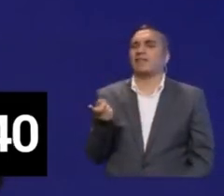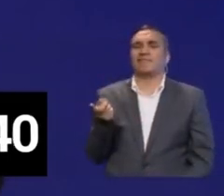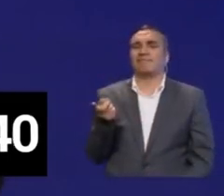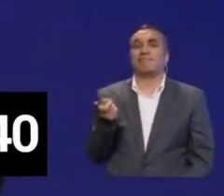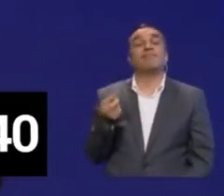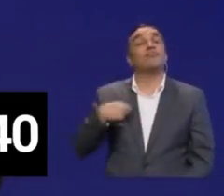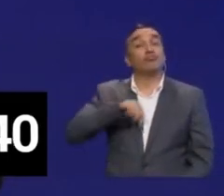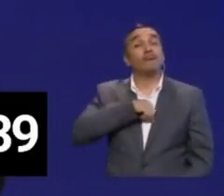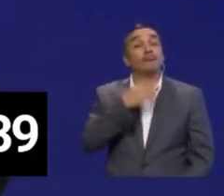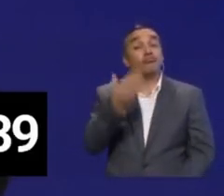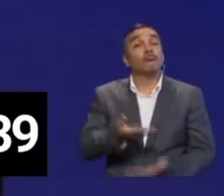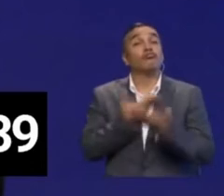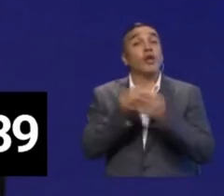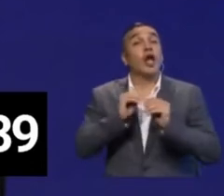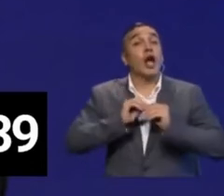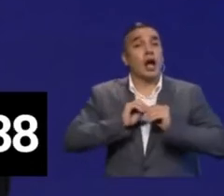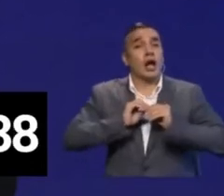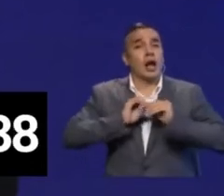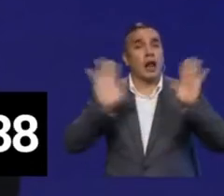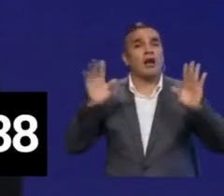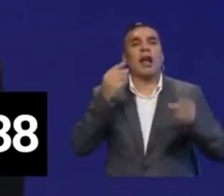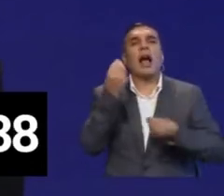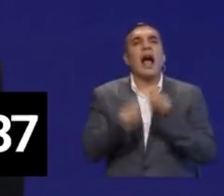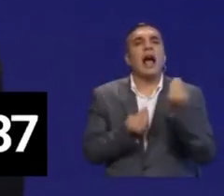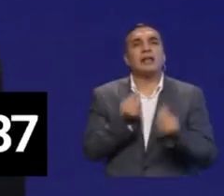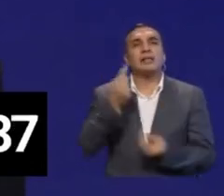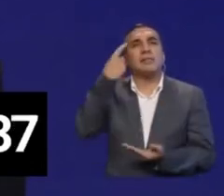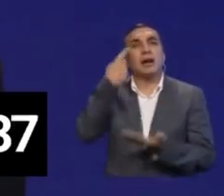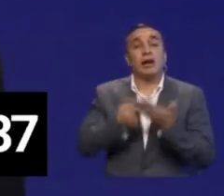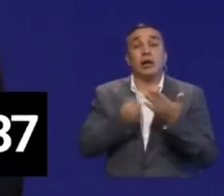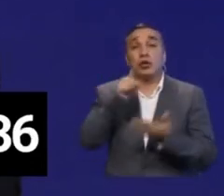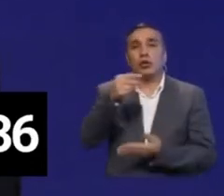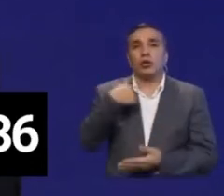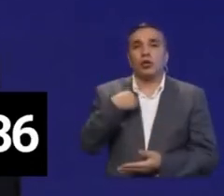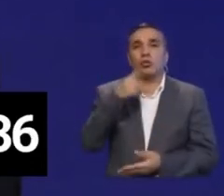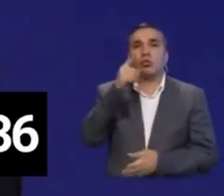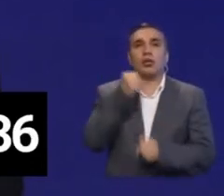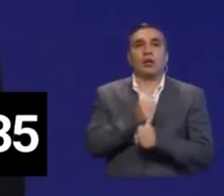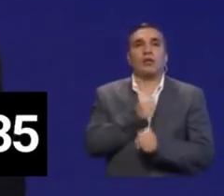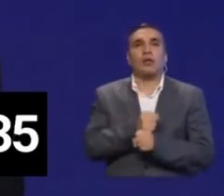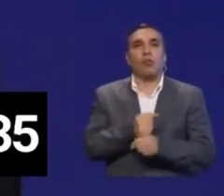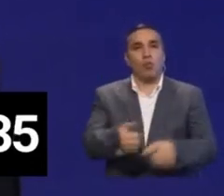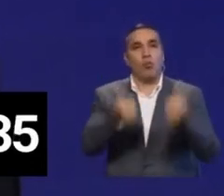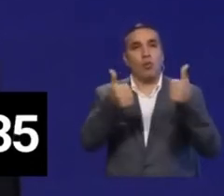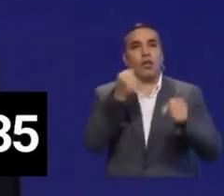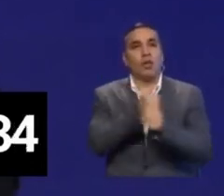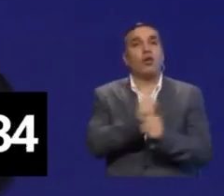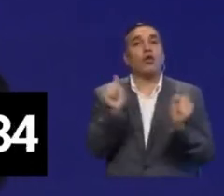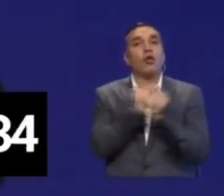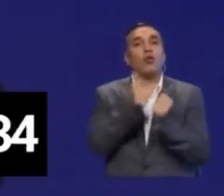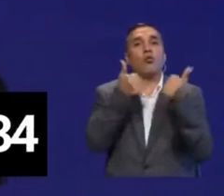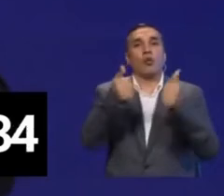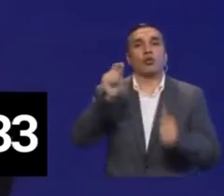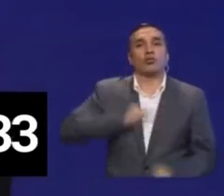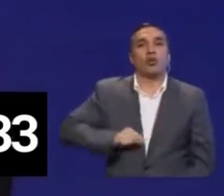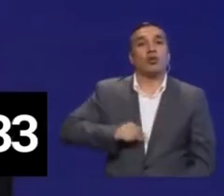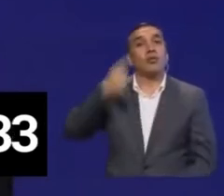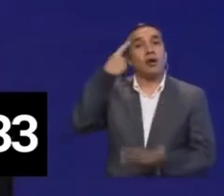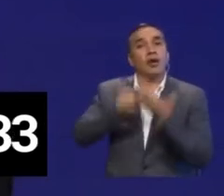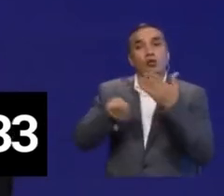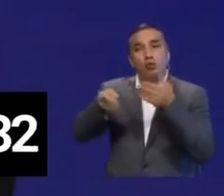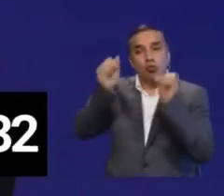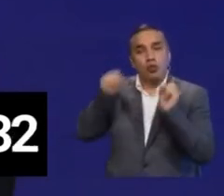Nosotros planteamos claramente qué hacer para que tú tengas un empleo digno y bien remunerado, para que tú puedas